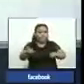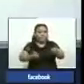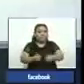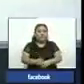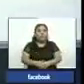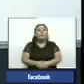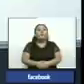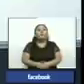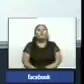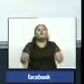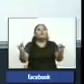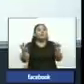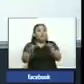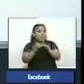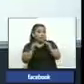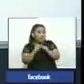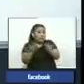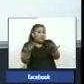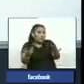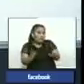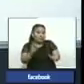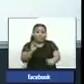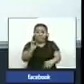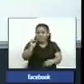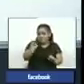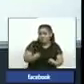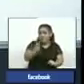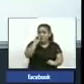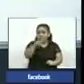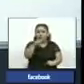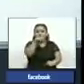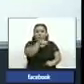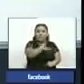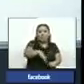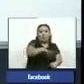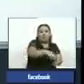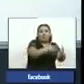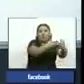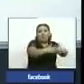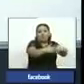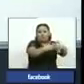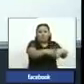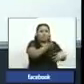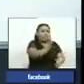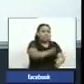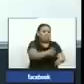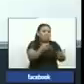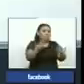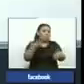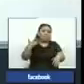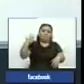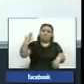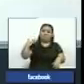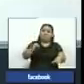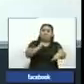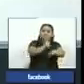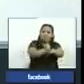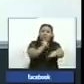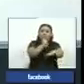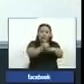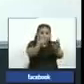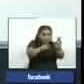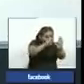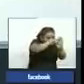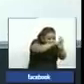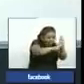Pero también le podemos comentar que ya hay una empresa de transporte en la zona occidental del país que por años ha implementado varios de los que